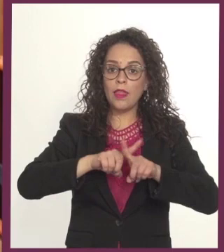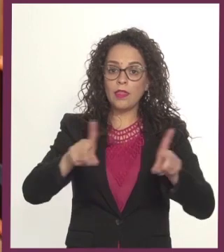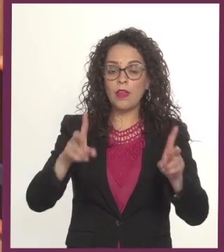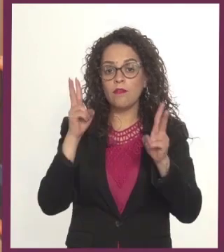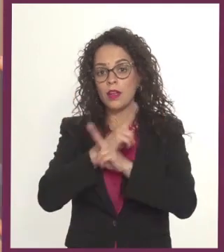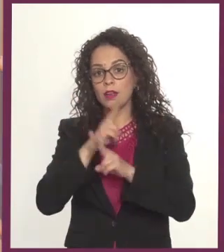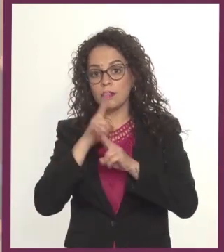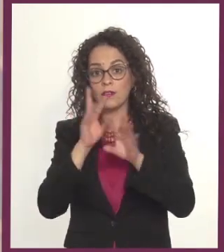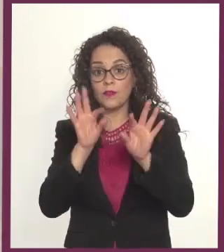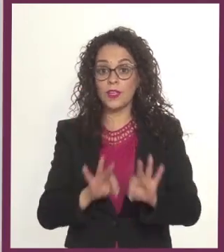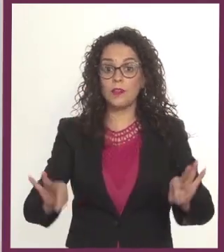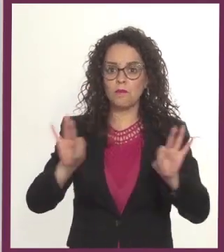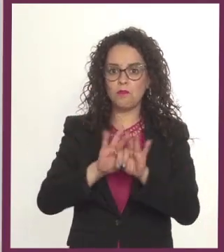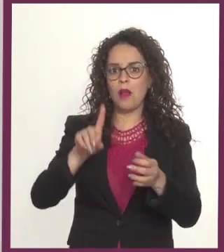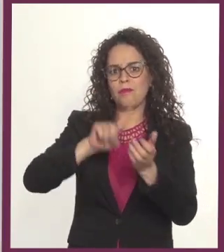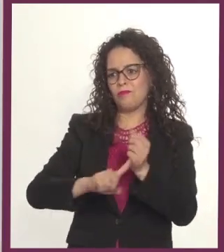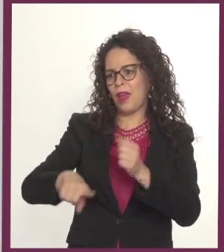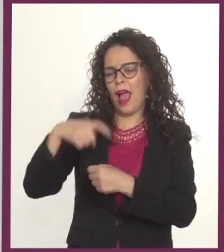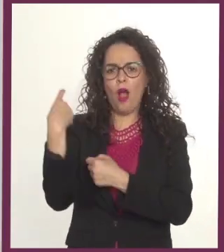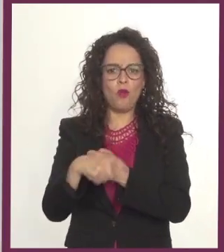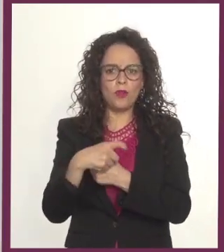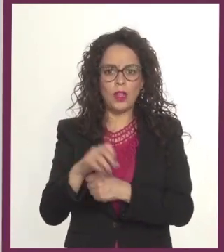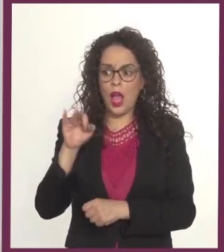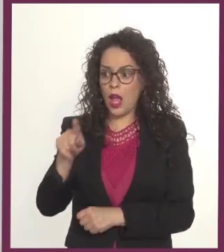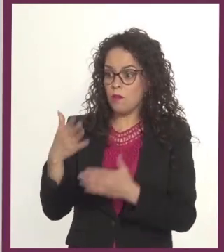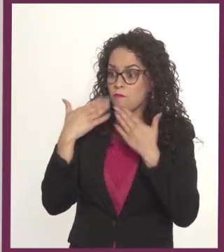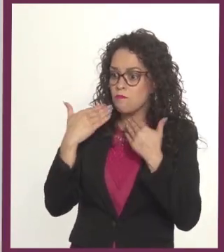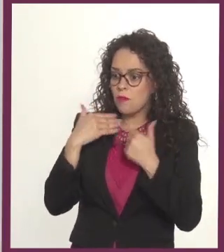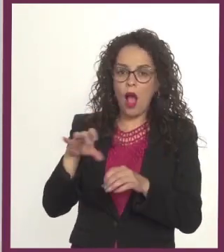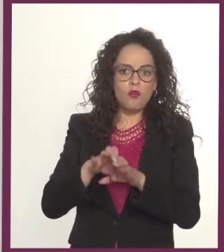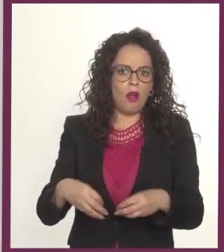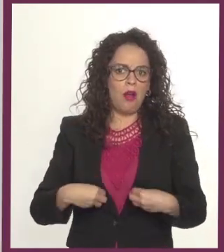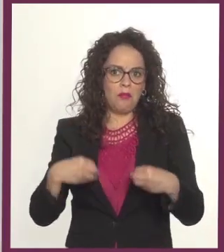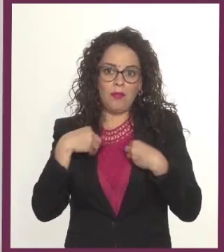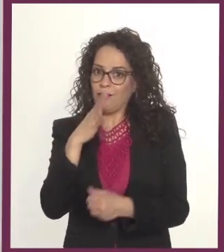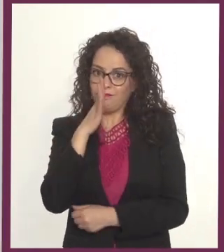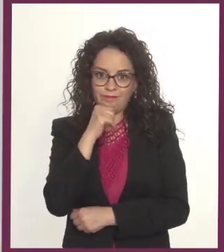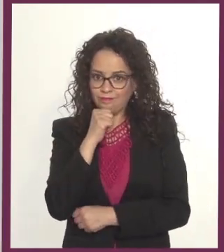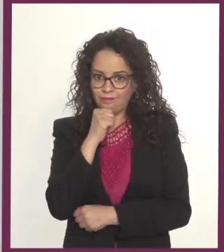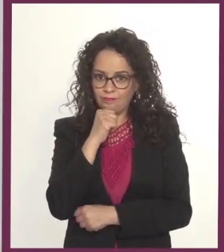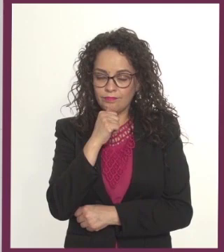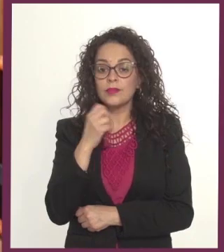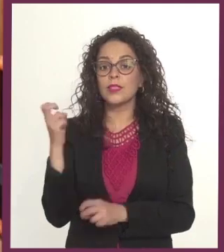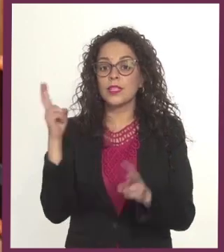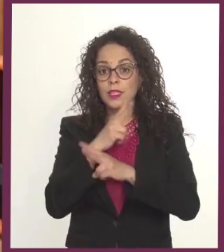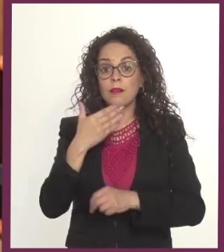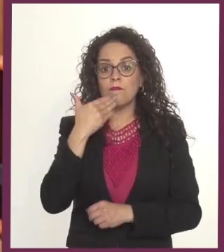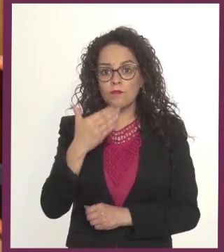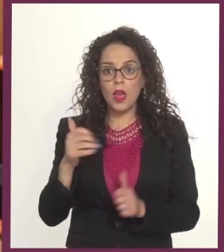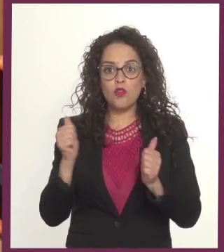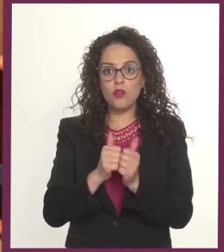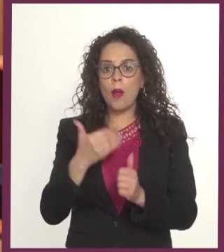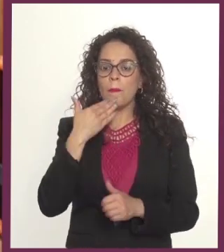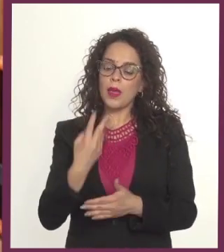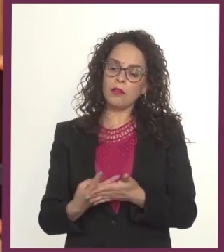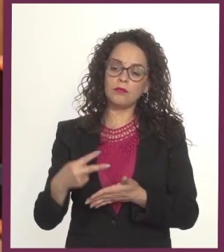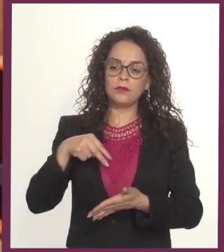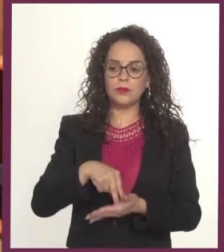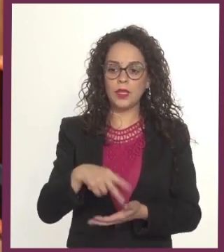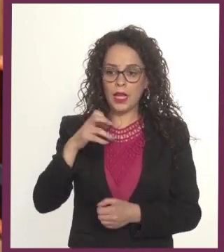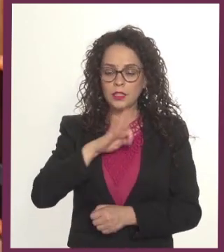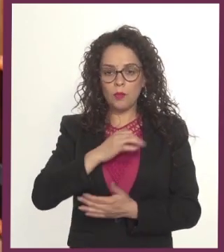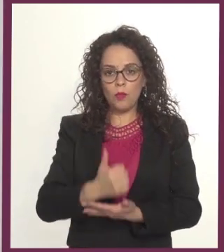nos sirve para hablar y es diferente de la respiración vital, que es automática y sin ella no podemos vivir. Una buena respiración,